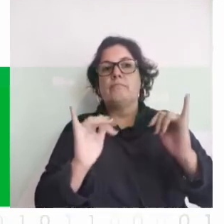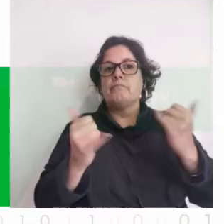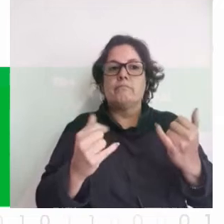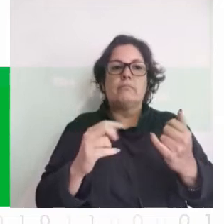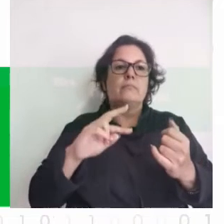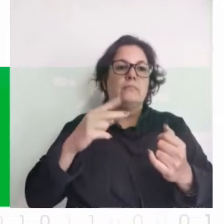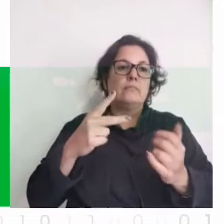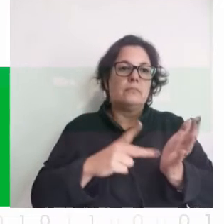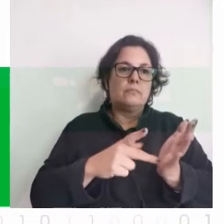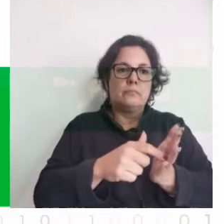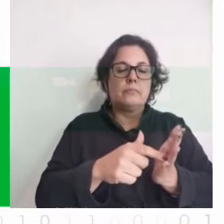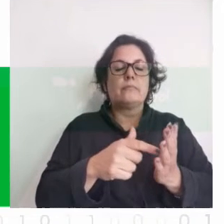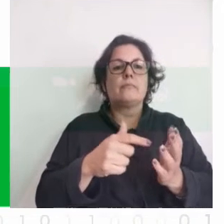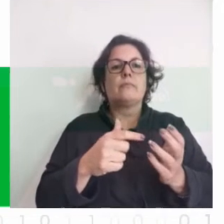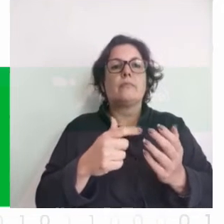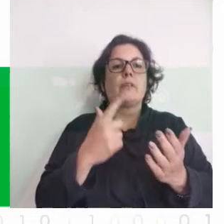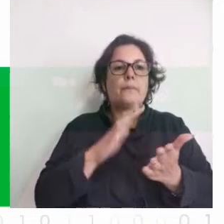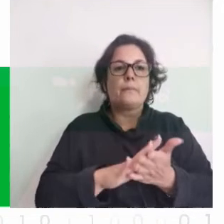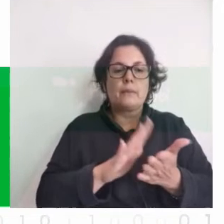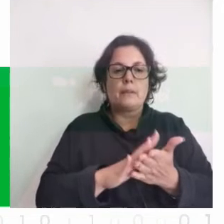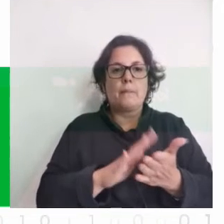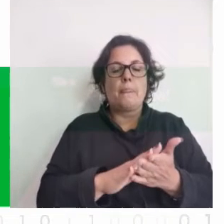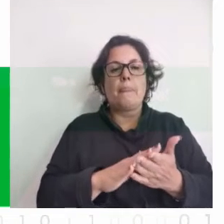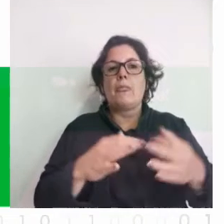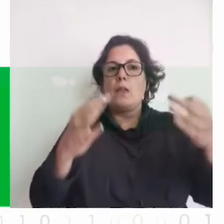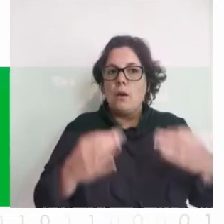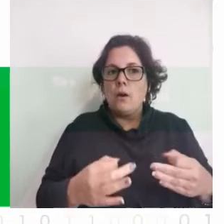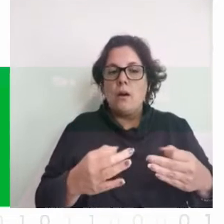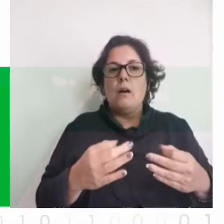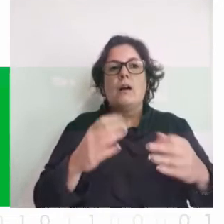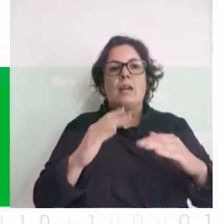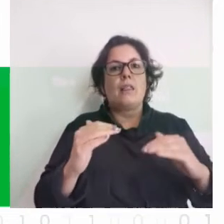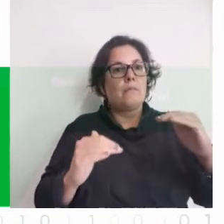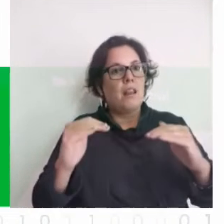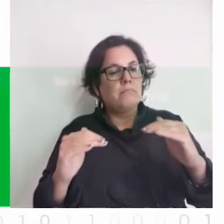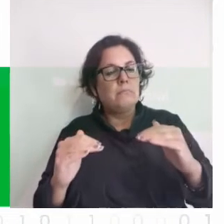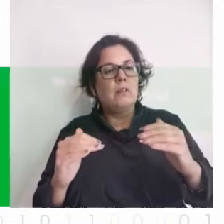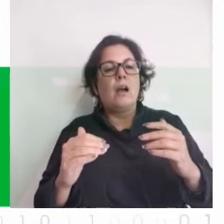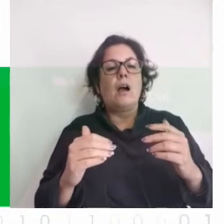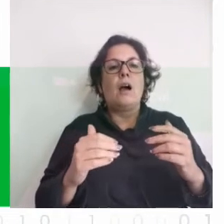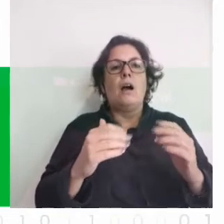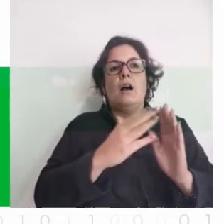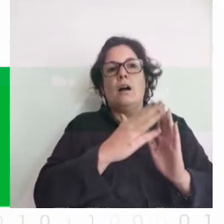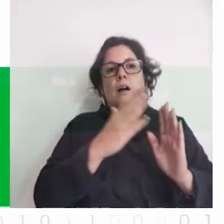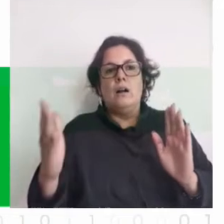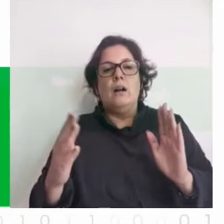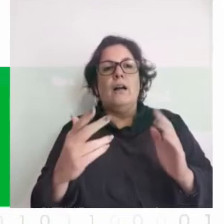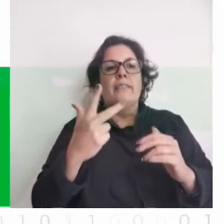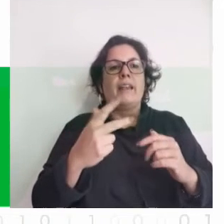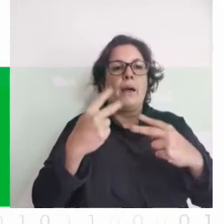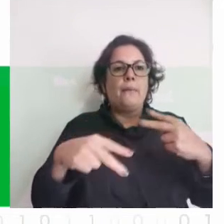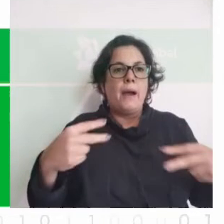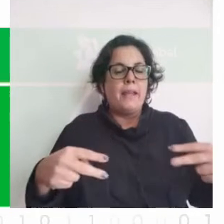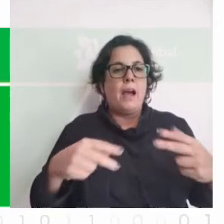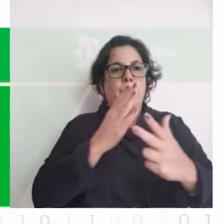muestra, es verificar que efectivamente quedan bien balanceadas, que a lo largo de estas 3 variables de estratificación y